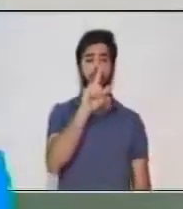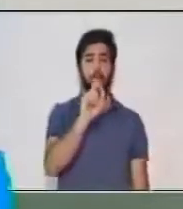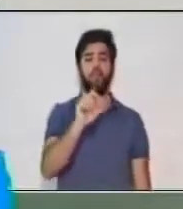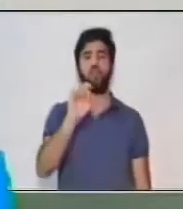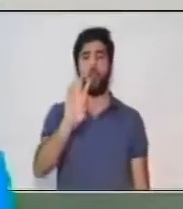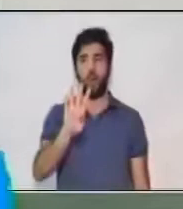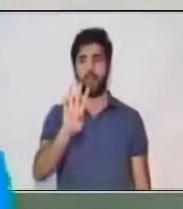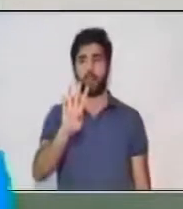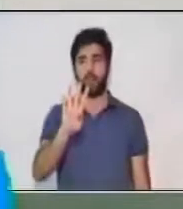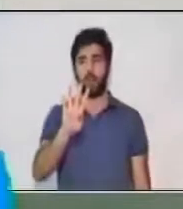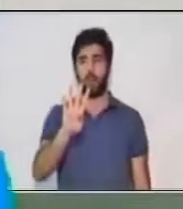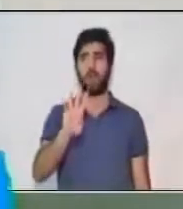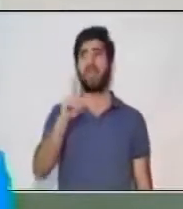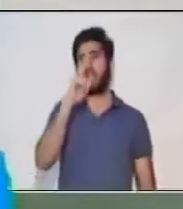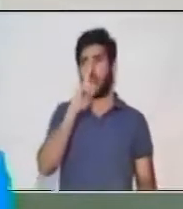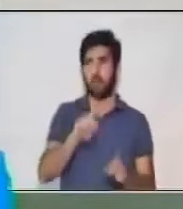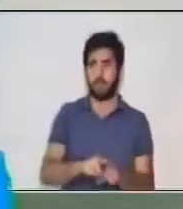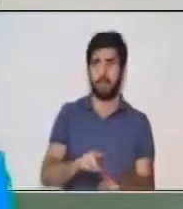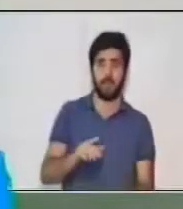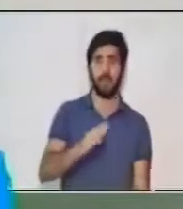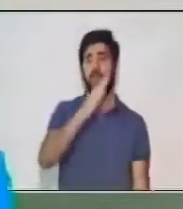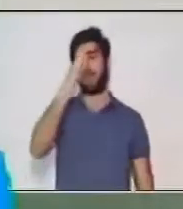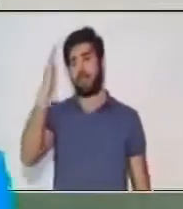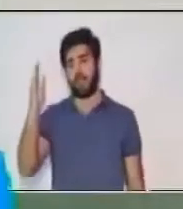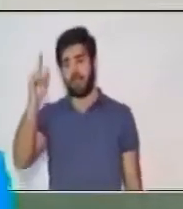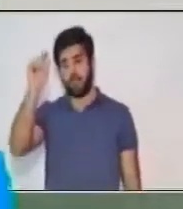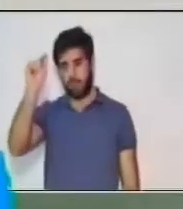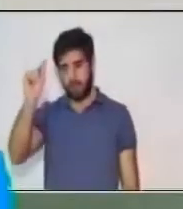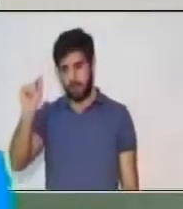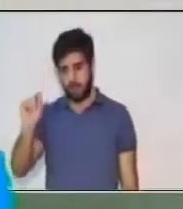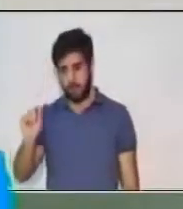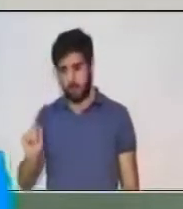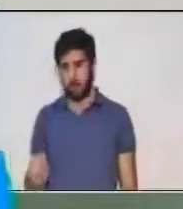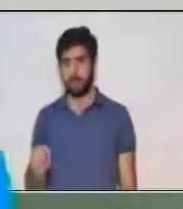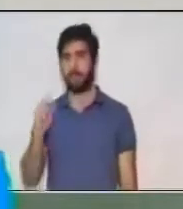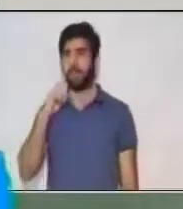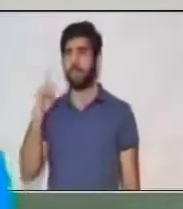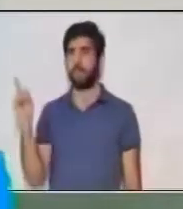1.4. Y vamos a tener una asíntota positiva